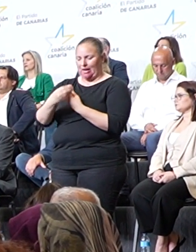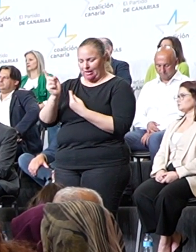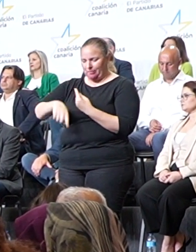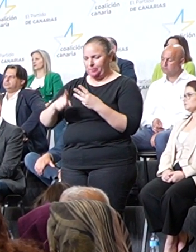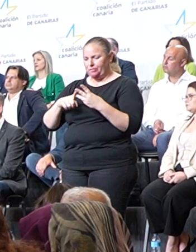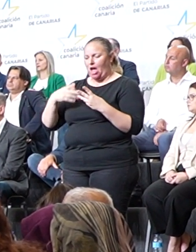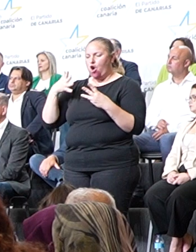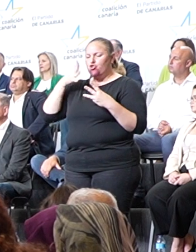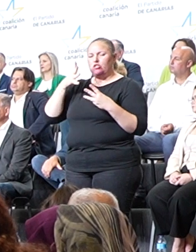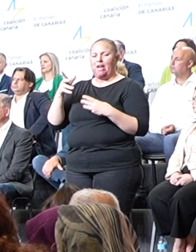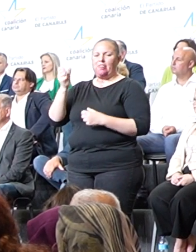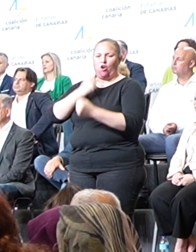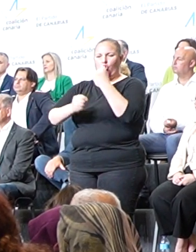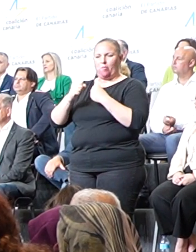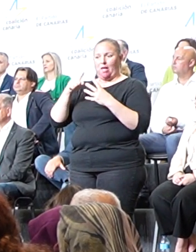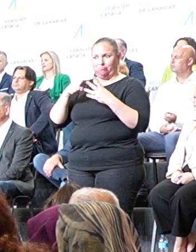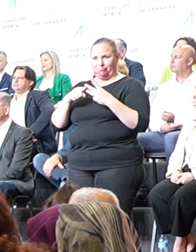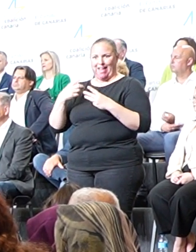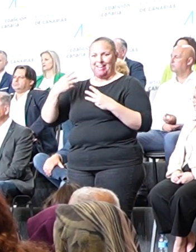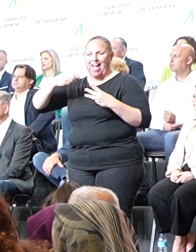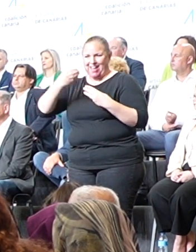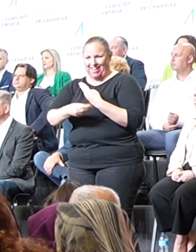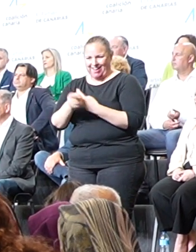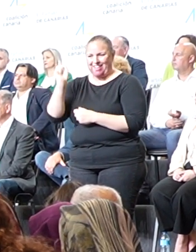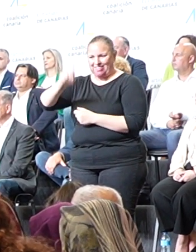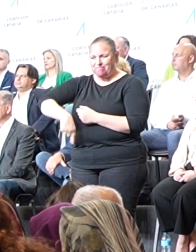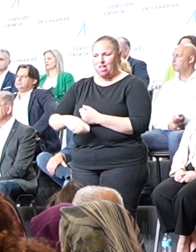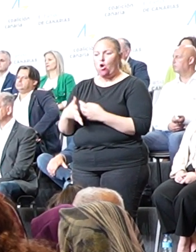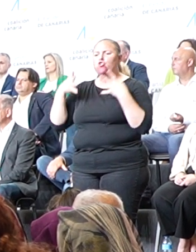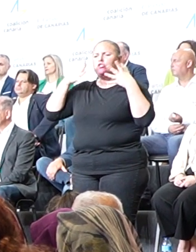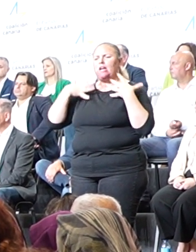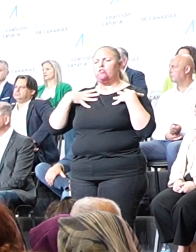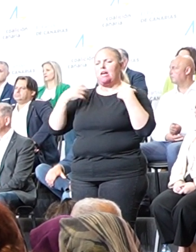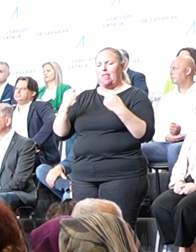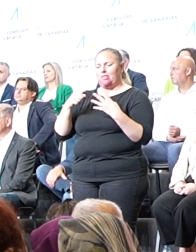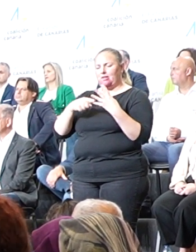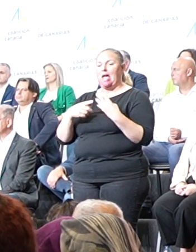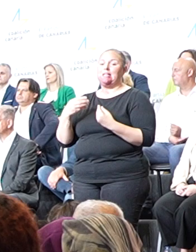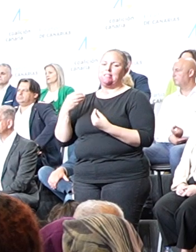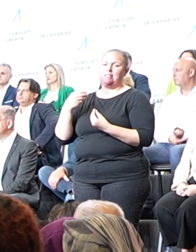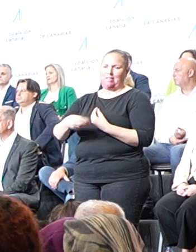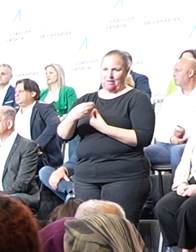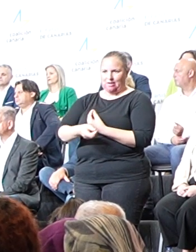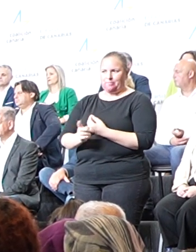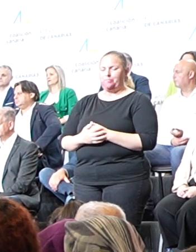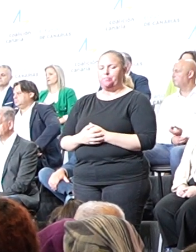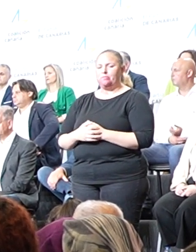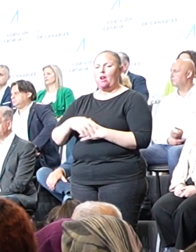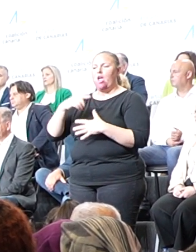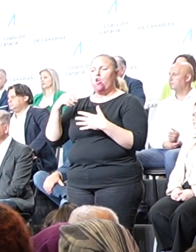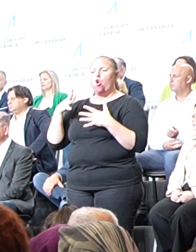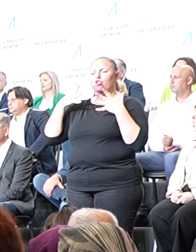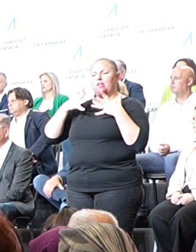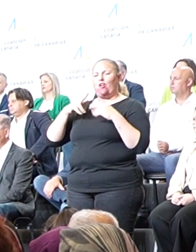La consejera de Economía es de Gran Canaria. El consejero de Sanidad es de Gran Canaria. El consejero de